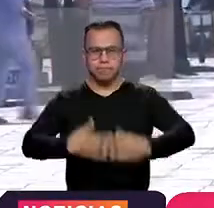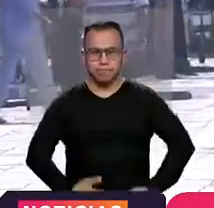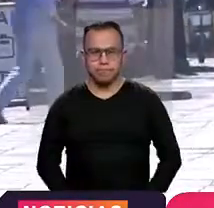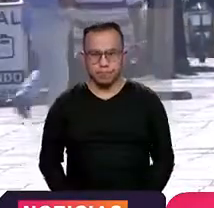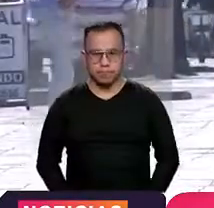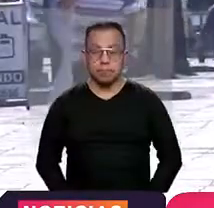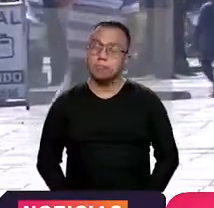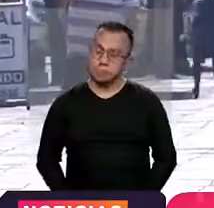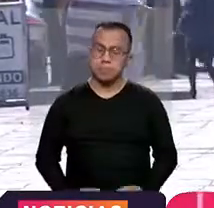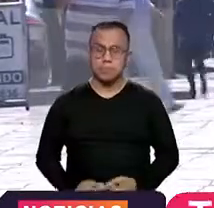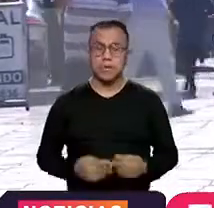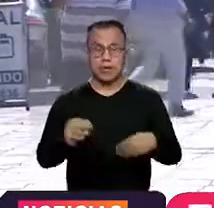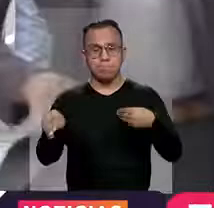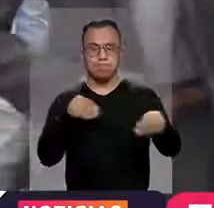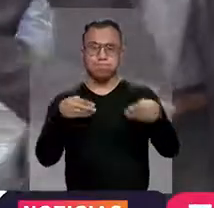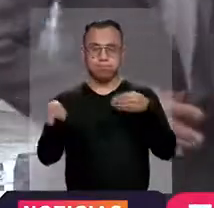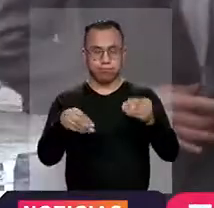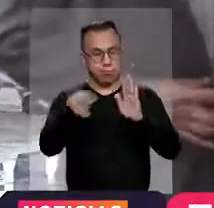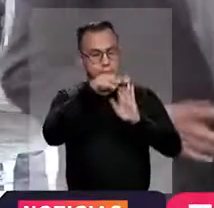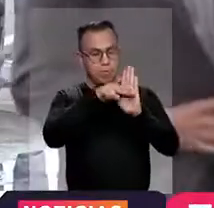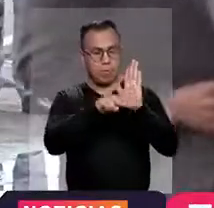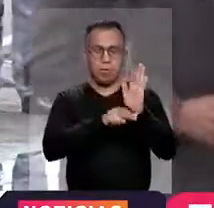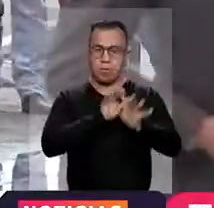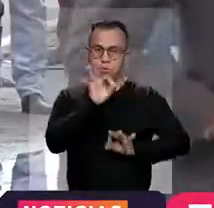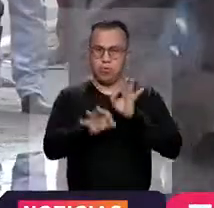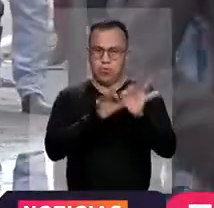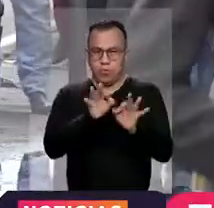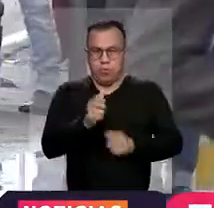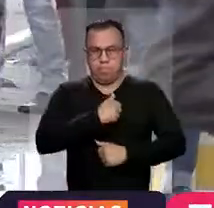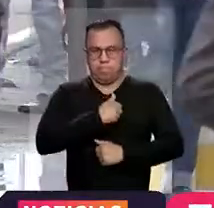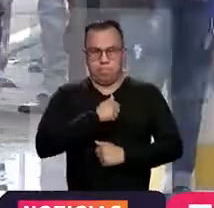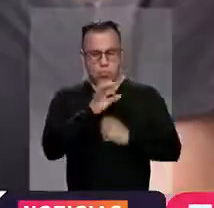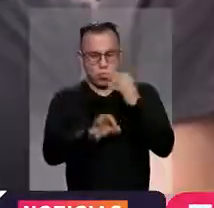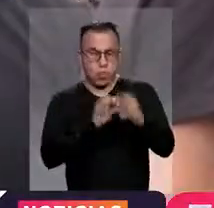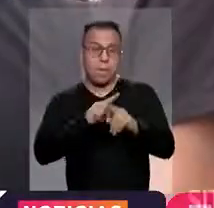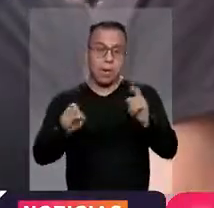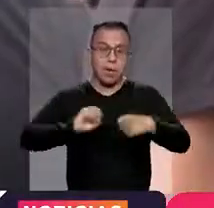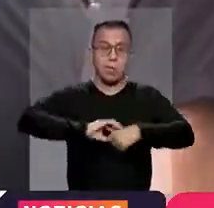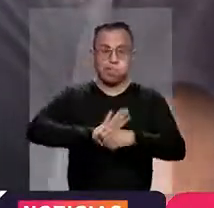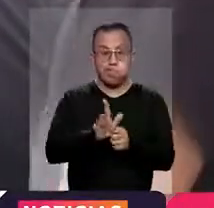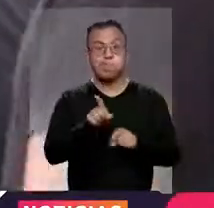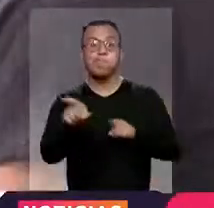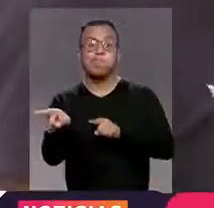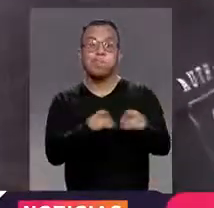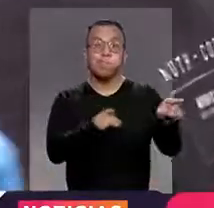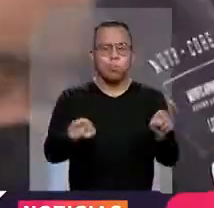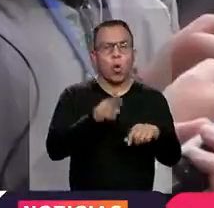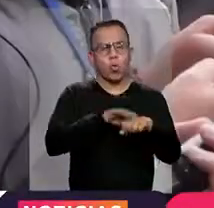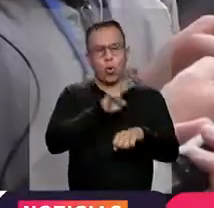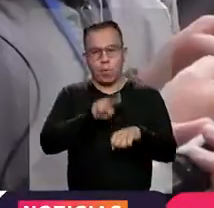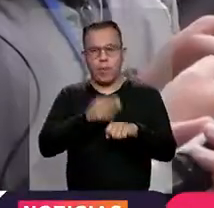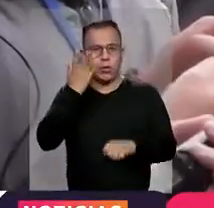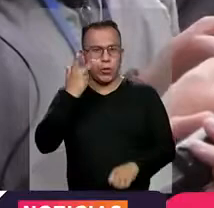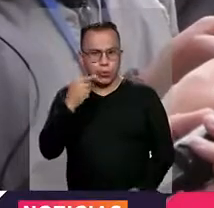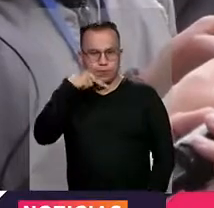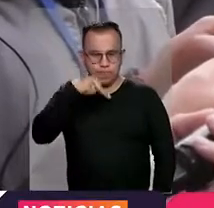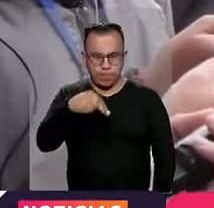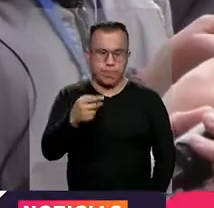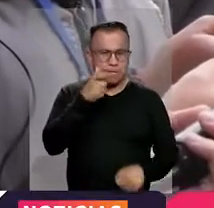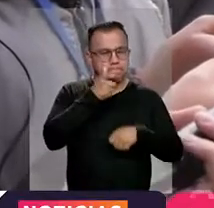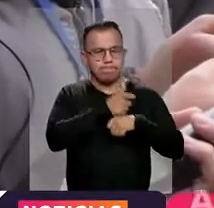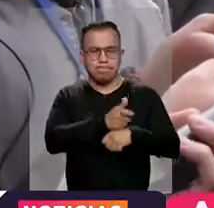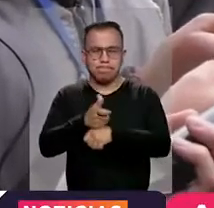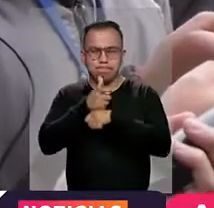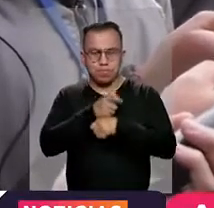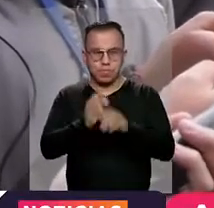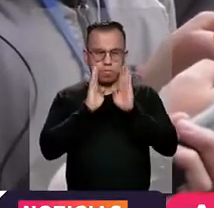Pese a la flexibilización de las medidas de autocuidado, el COVID-19 sigue presente en medio de la cotidianidad. Estaremos permanentemente